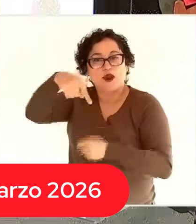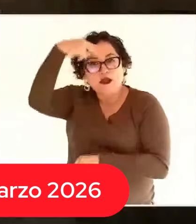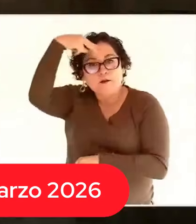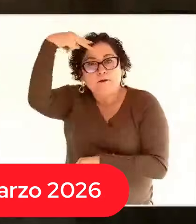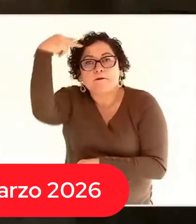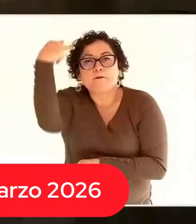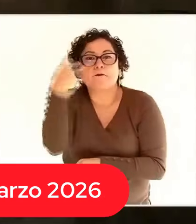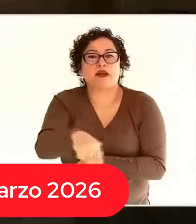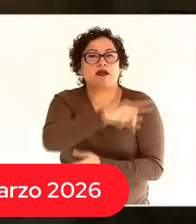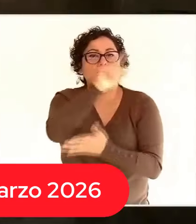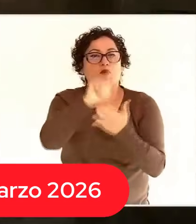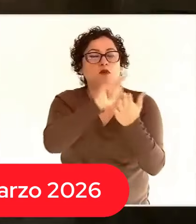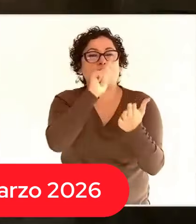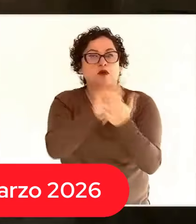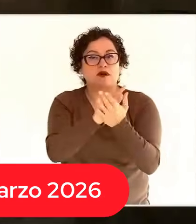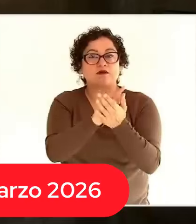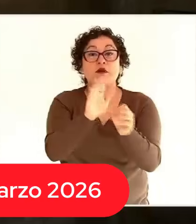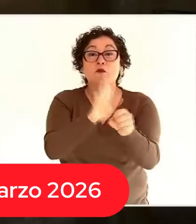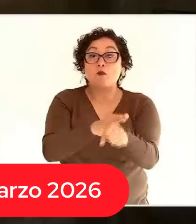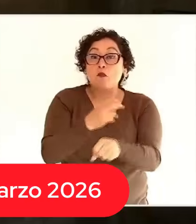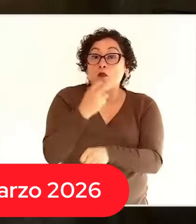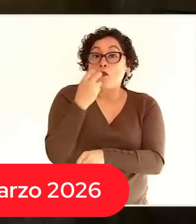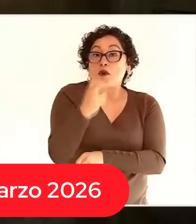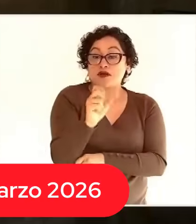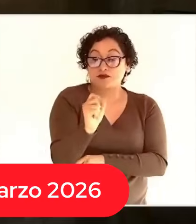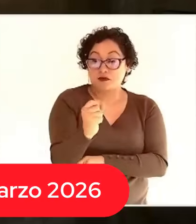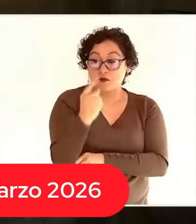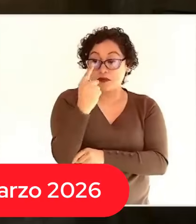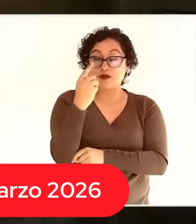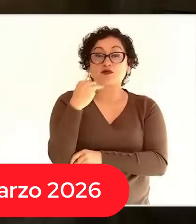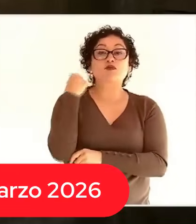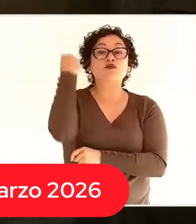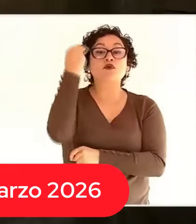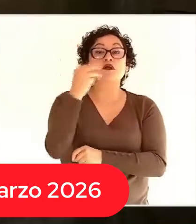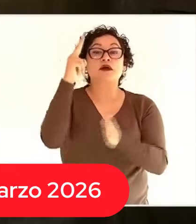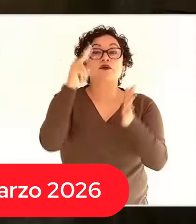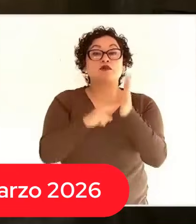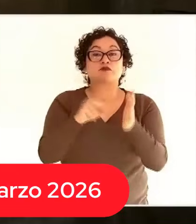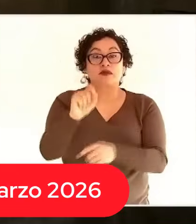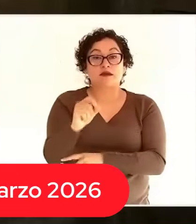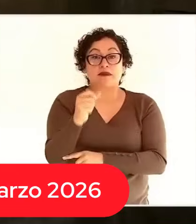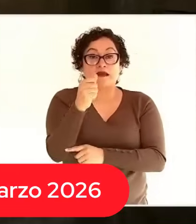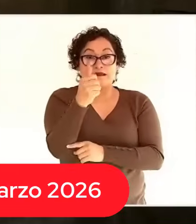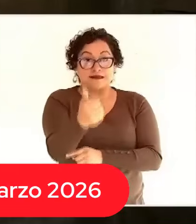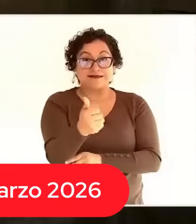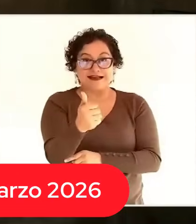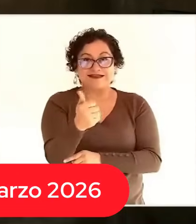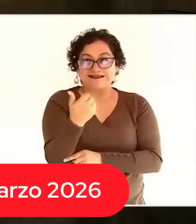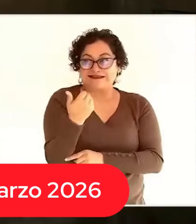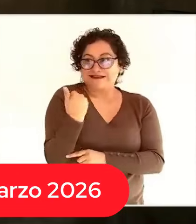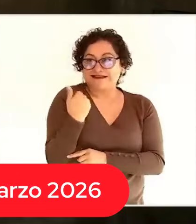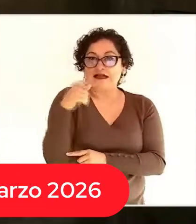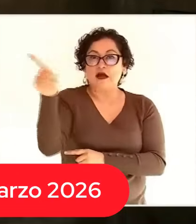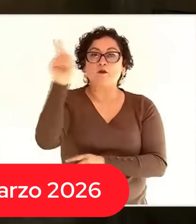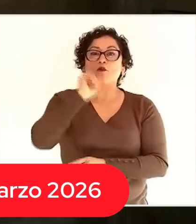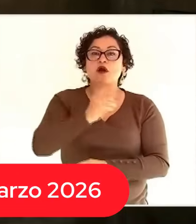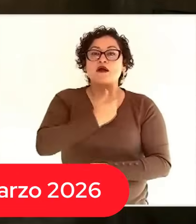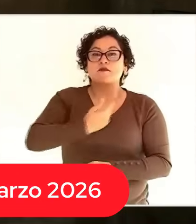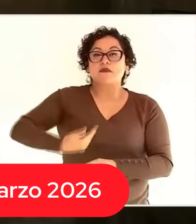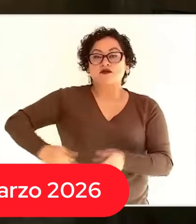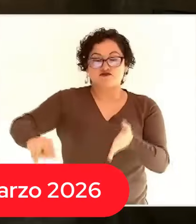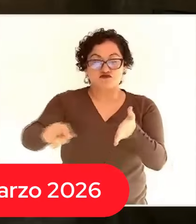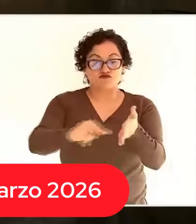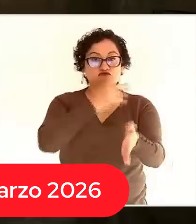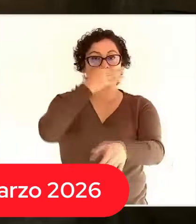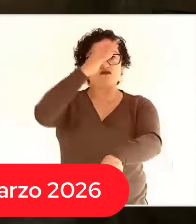Por esa razón, el pasado 21 de marzo de 2026, la presidenta Claudia Sheinbaum firmó un decreto que